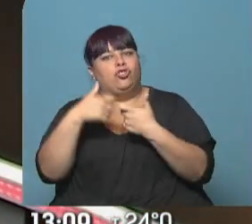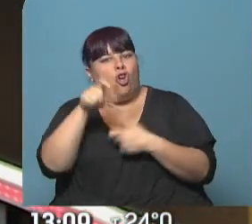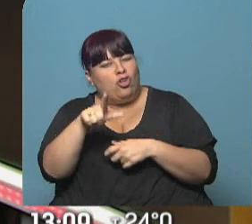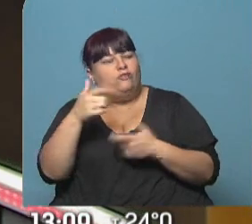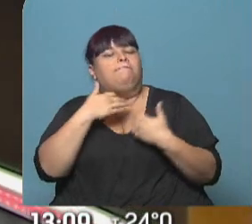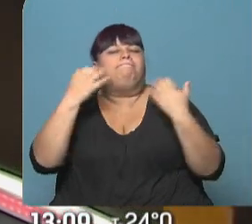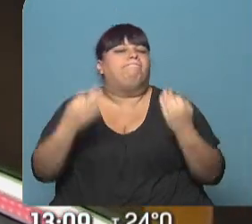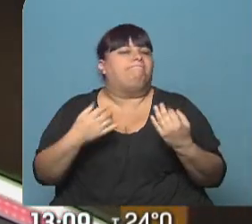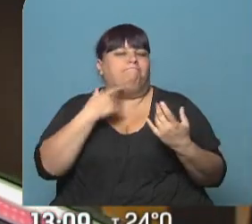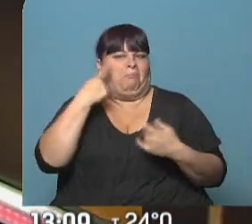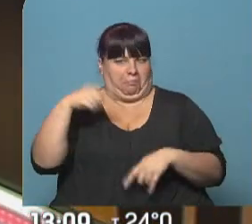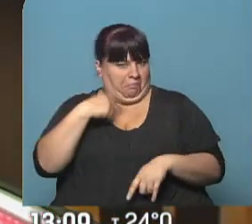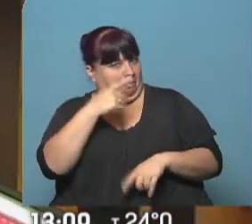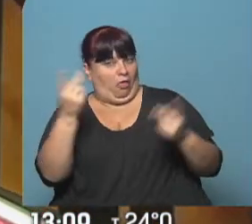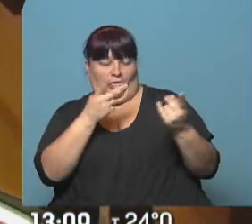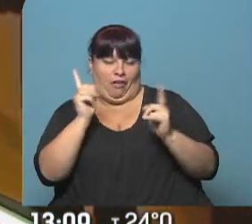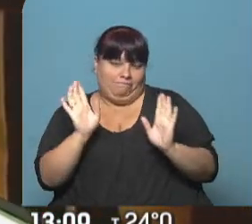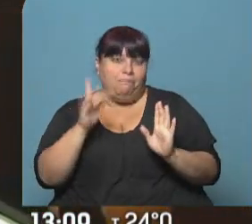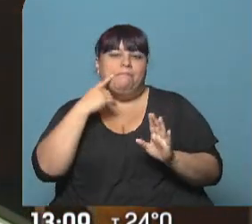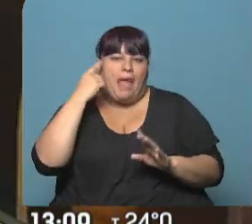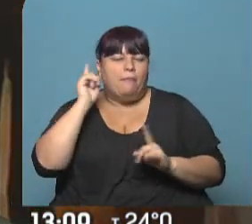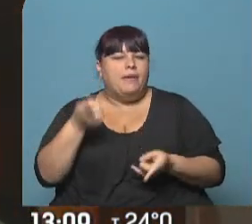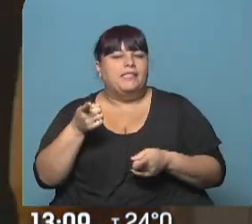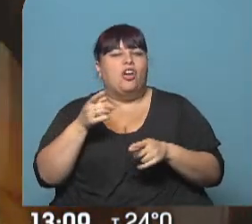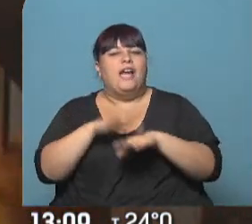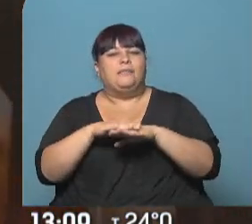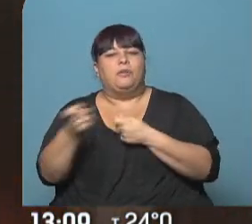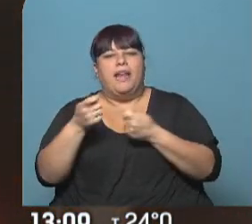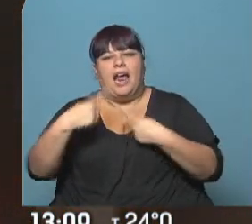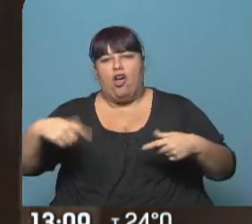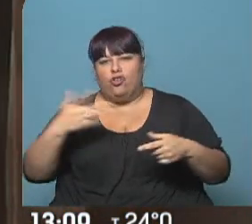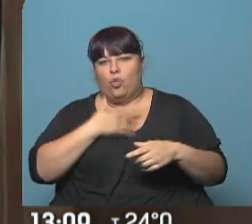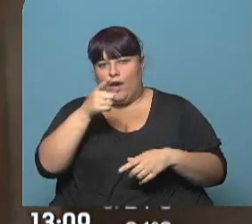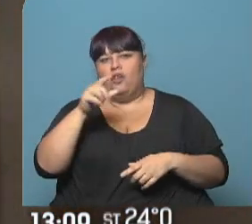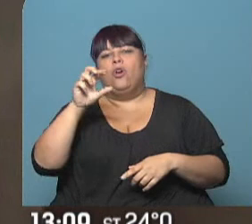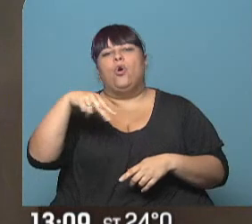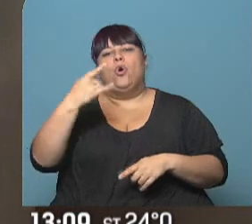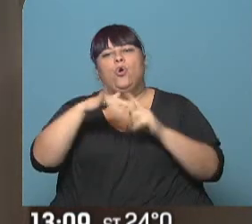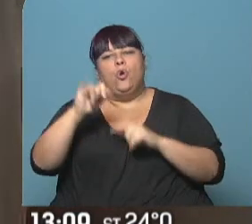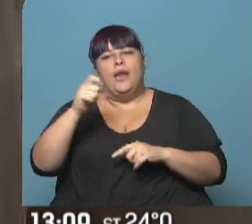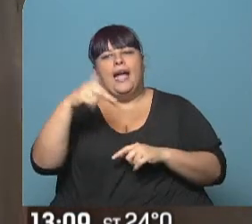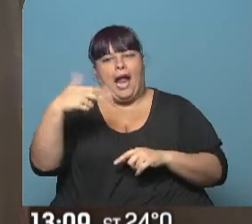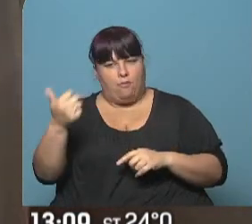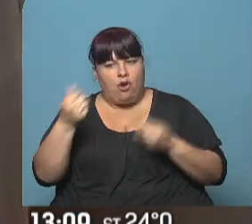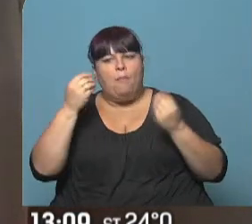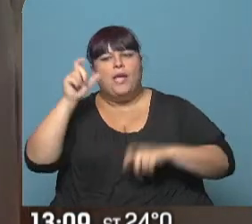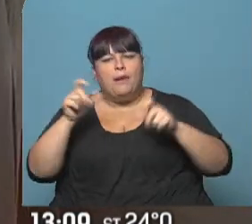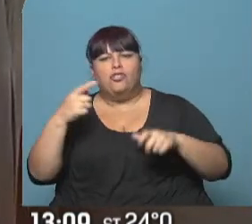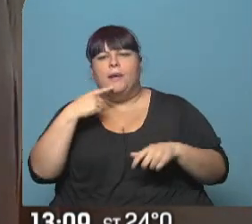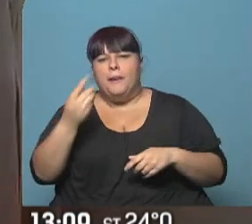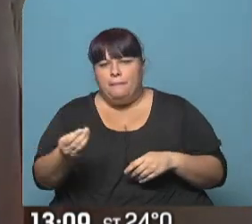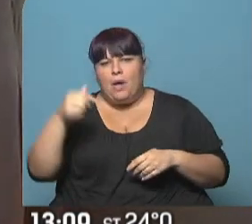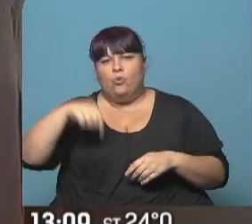sí. Se desconocieron mutuamente y también es considerado como el testaferro de Amado Vudú, estamos hablando de Núñez Carmona. Así es, ¿por qué la gente se pregunta y dice